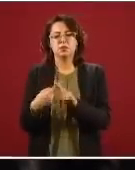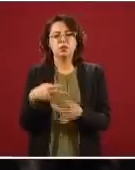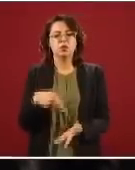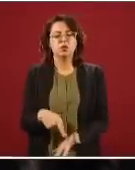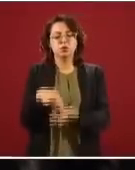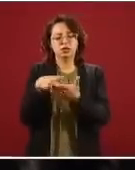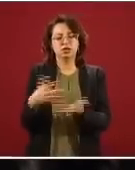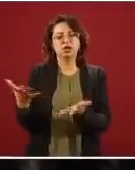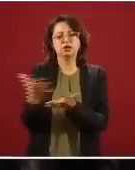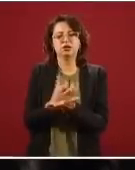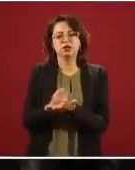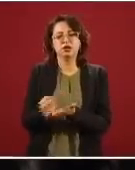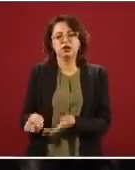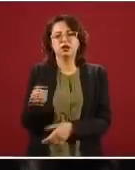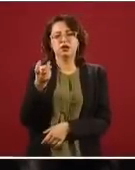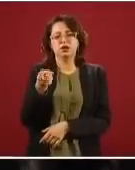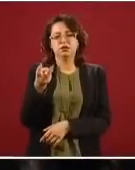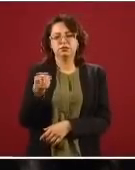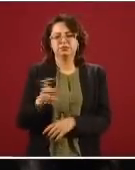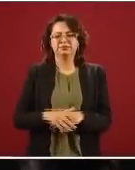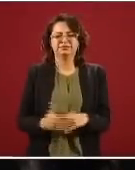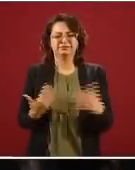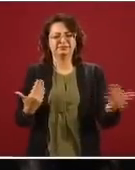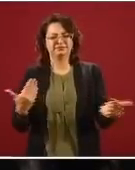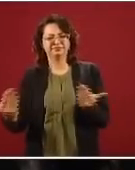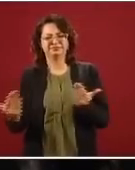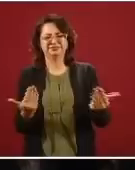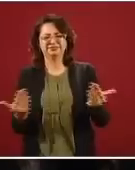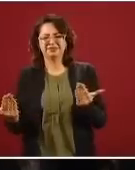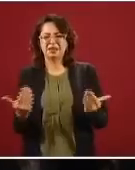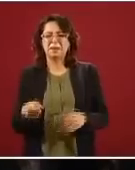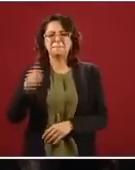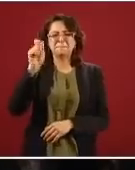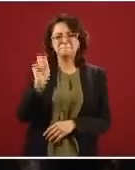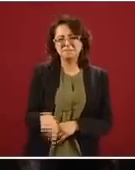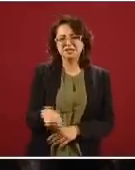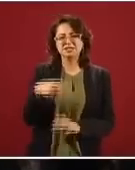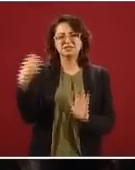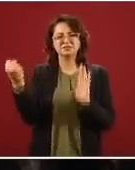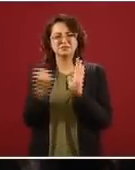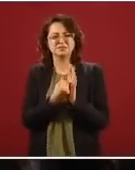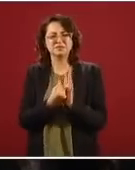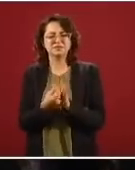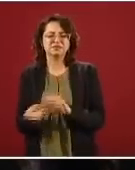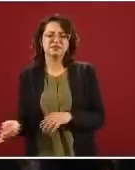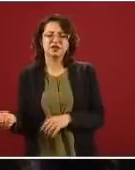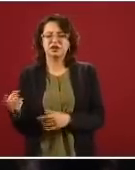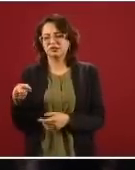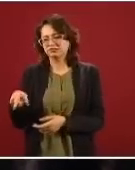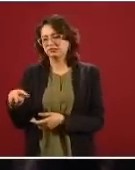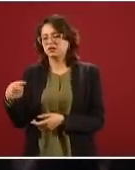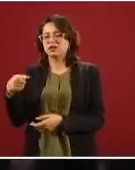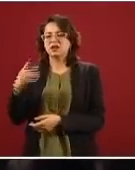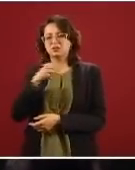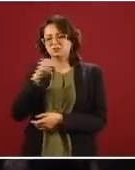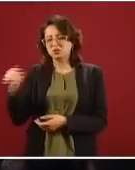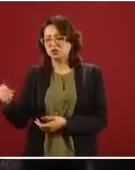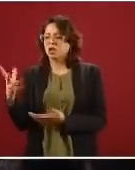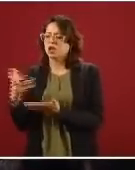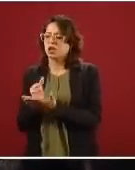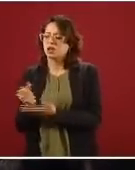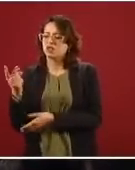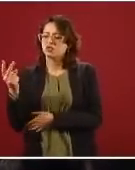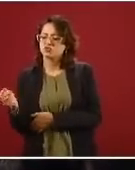de 2.95 pesos. Vean la diferencia para la misma presa, un margen de 2.95 en Pátzcuaro,